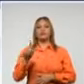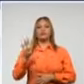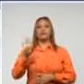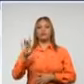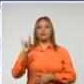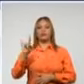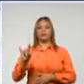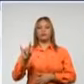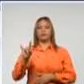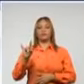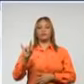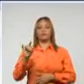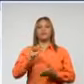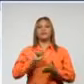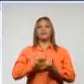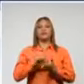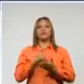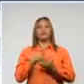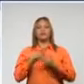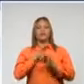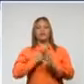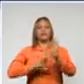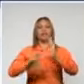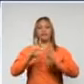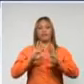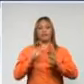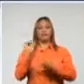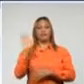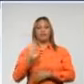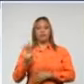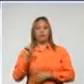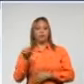149, el Centro de Inmunología Molecular,